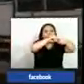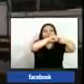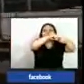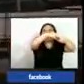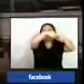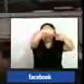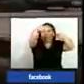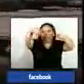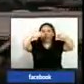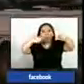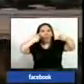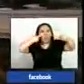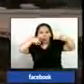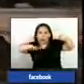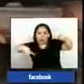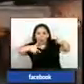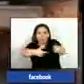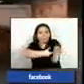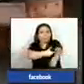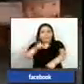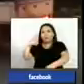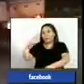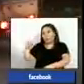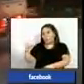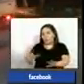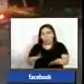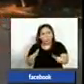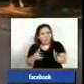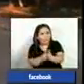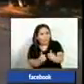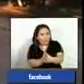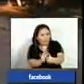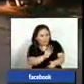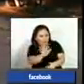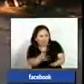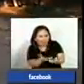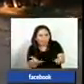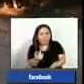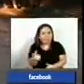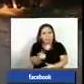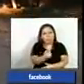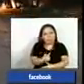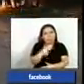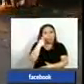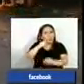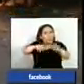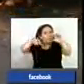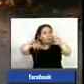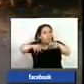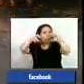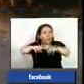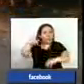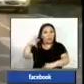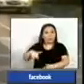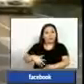de Santa Tecla. No se han reportado daños personales por estas situaciones generadas por la tormenta de esta tarde.